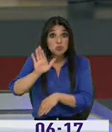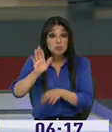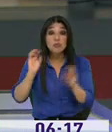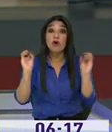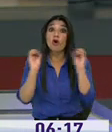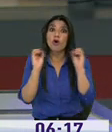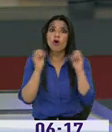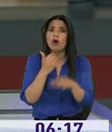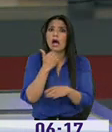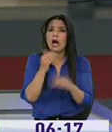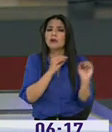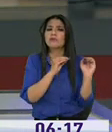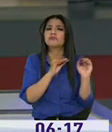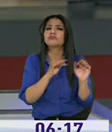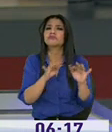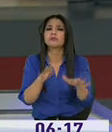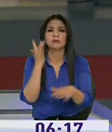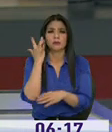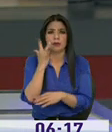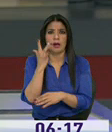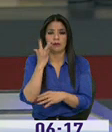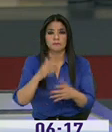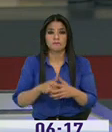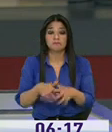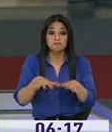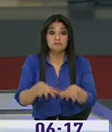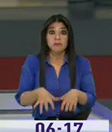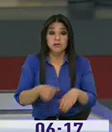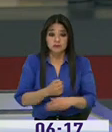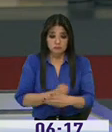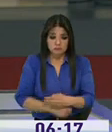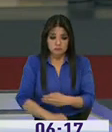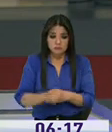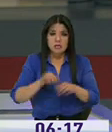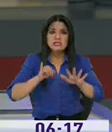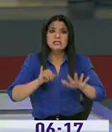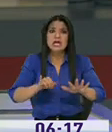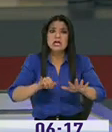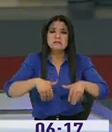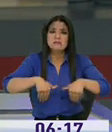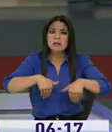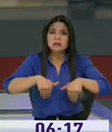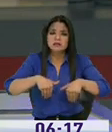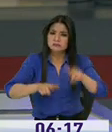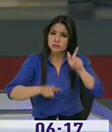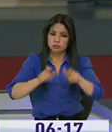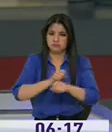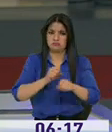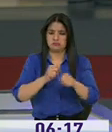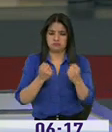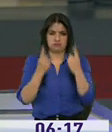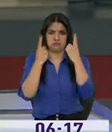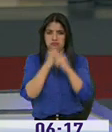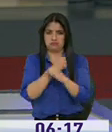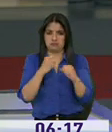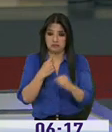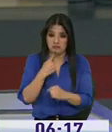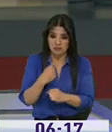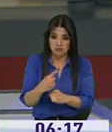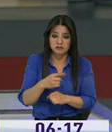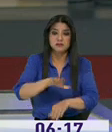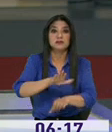premonición de algo extraño un perrito nació con seis patas los habitantes asombrados todos aseguran que es